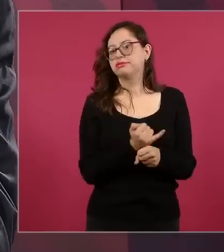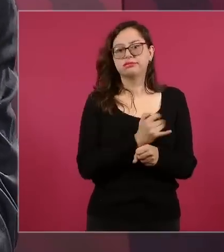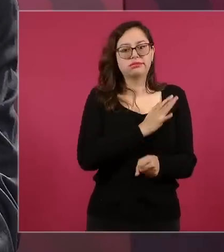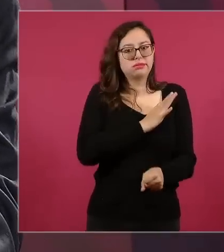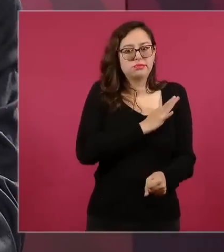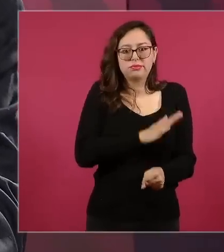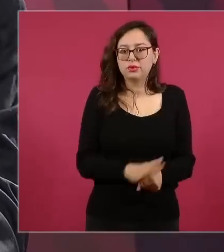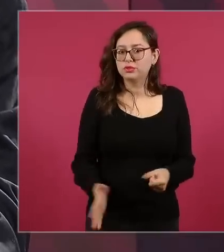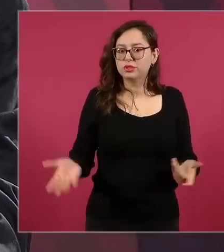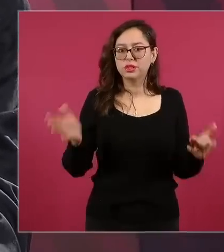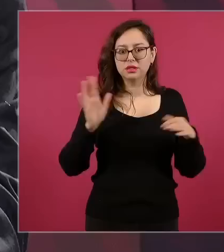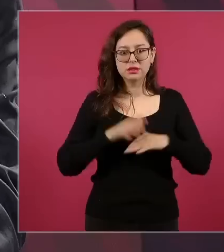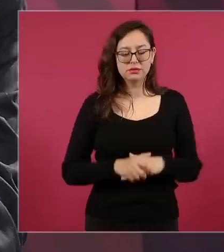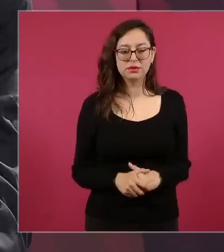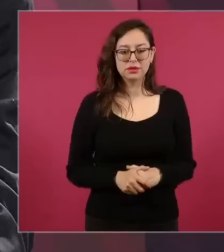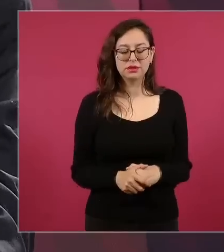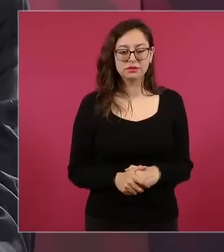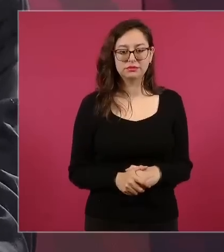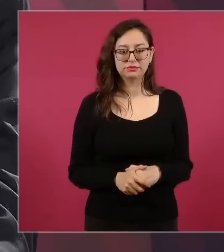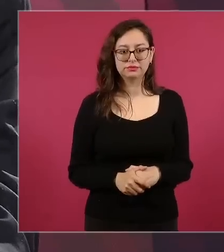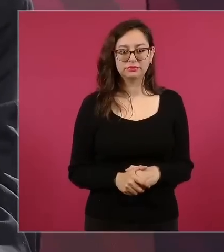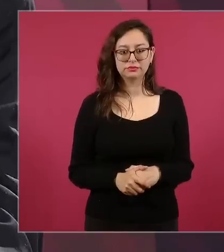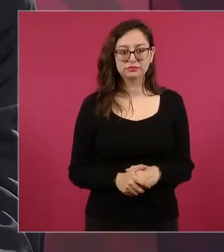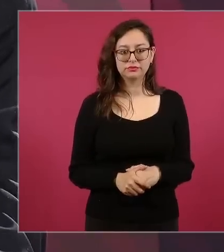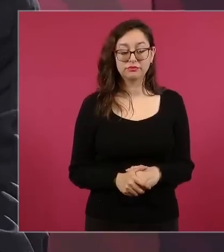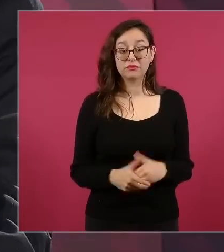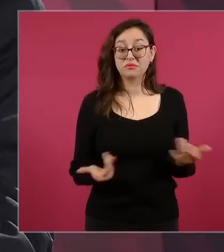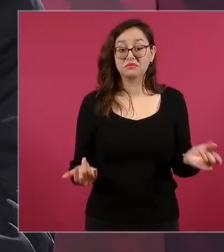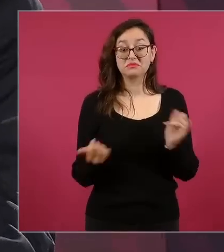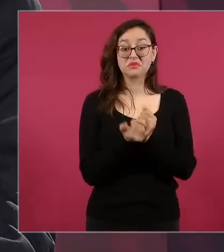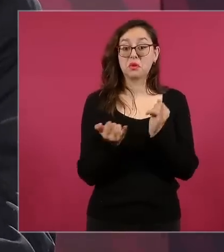como el fiscal de Guanajuato,